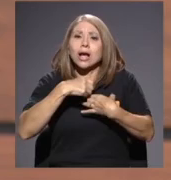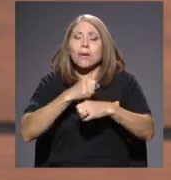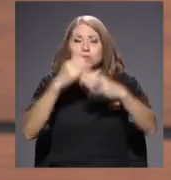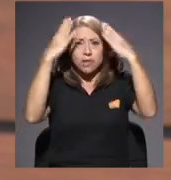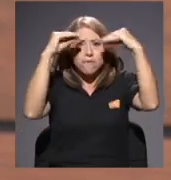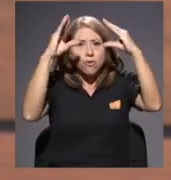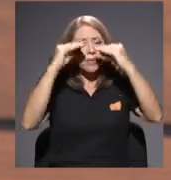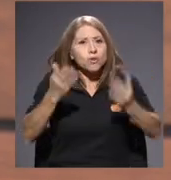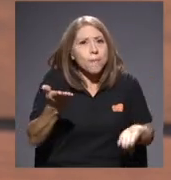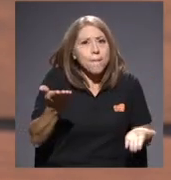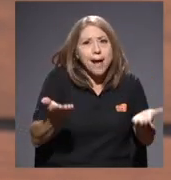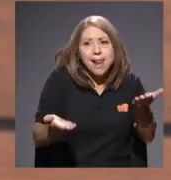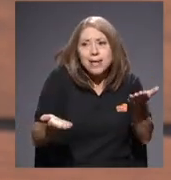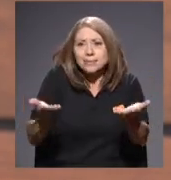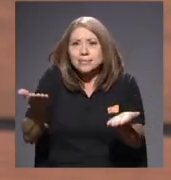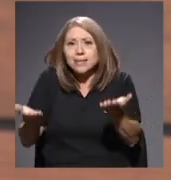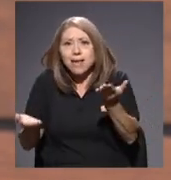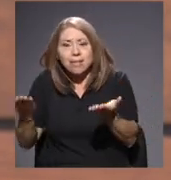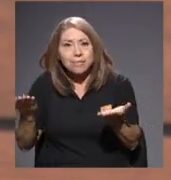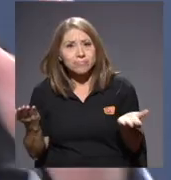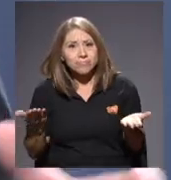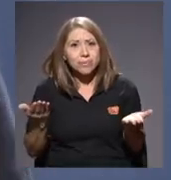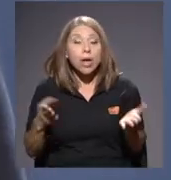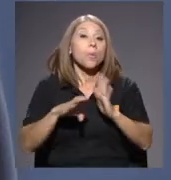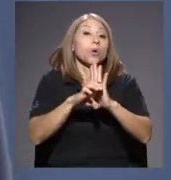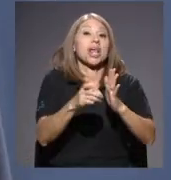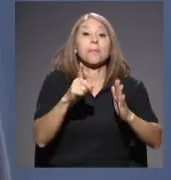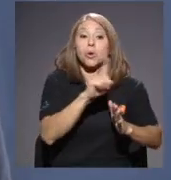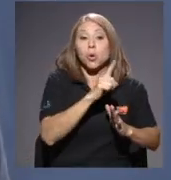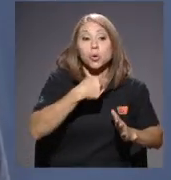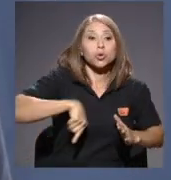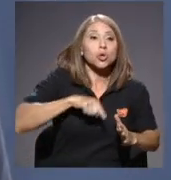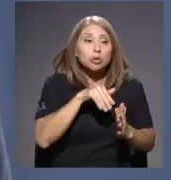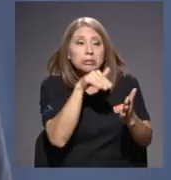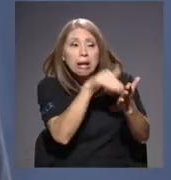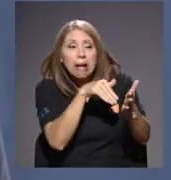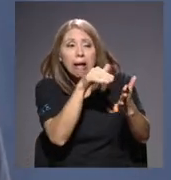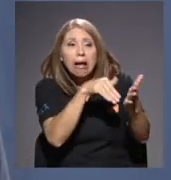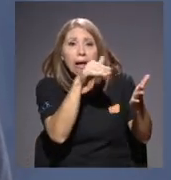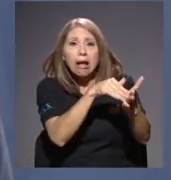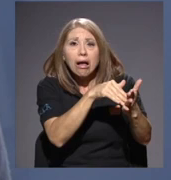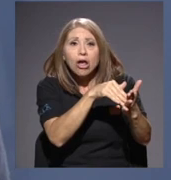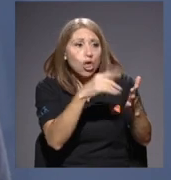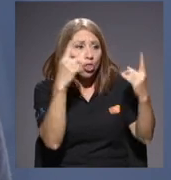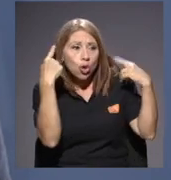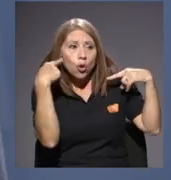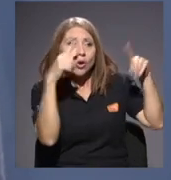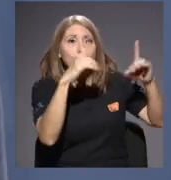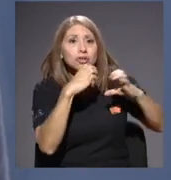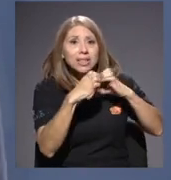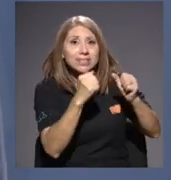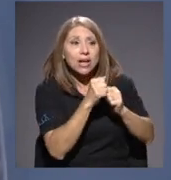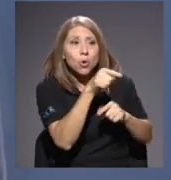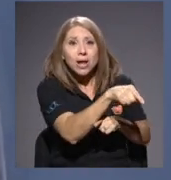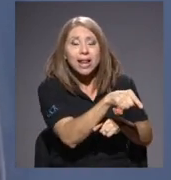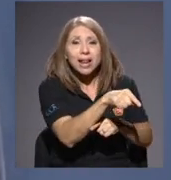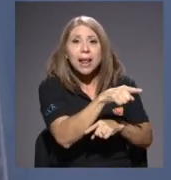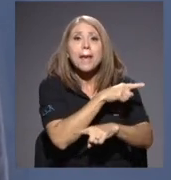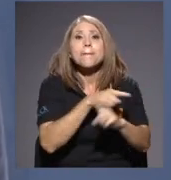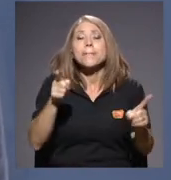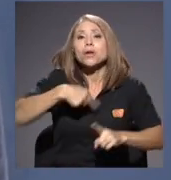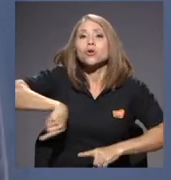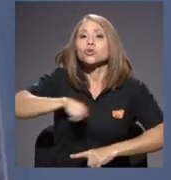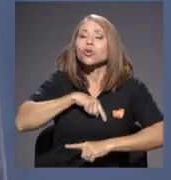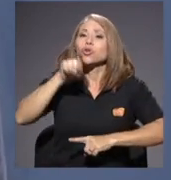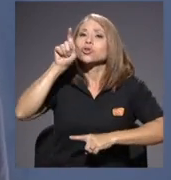porque, aunque no logremos una entrevista con fulano o con o el otro el líder sindical, por lo menos la parte del fairness tiene que